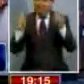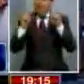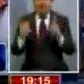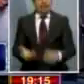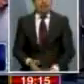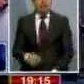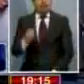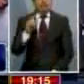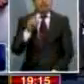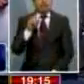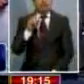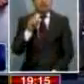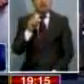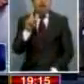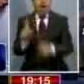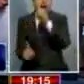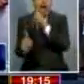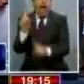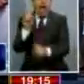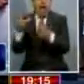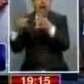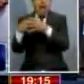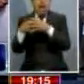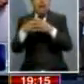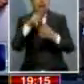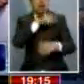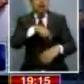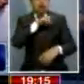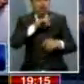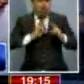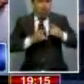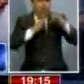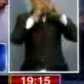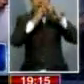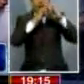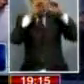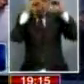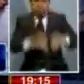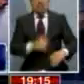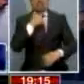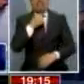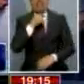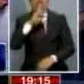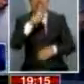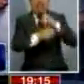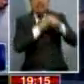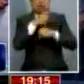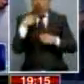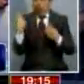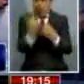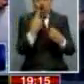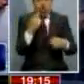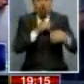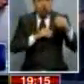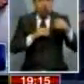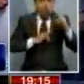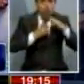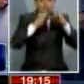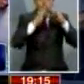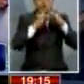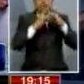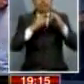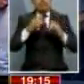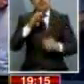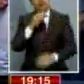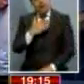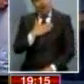distintas. Unos que quieren derribar esta casa que hemos construido durante los últimos 30 años entre todos, y